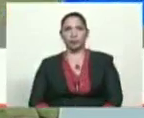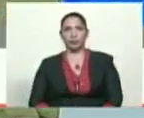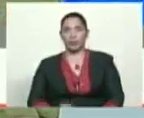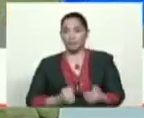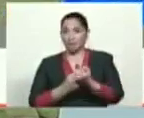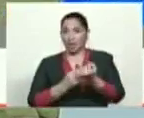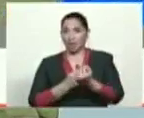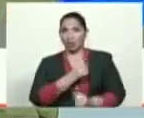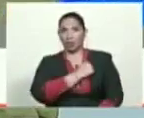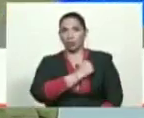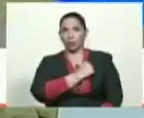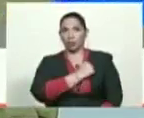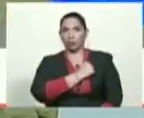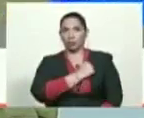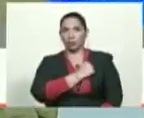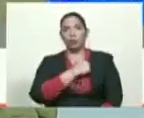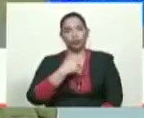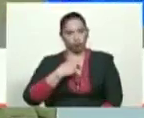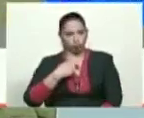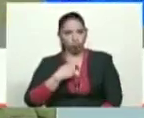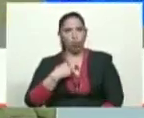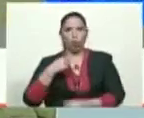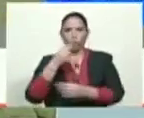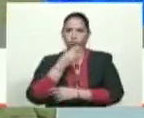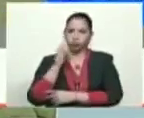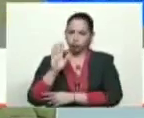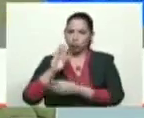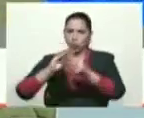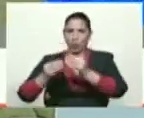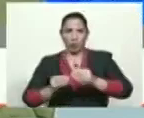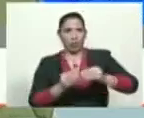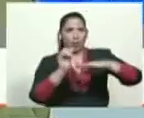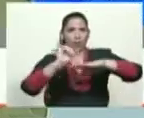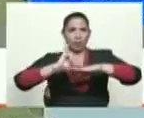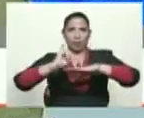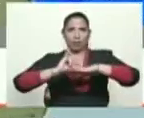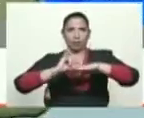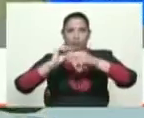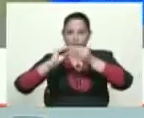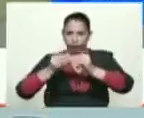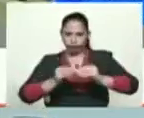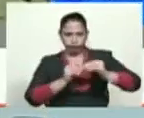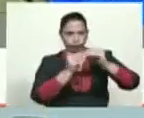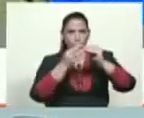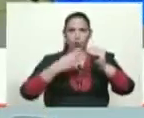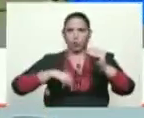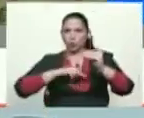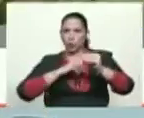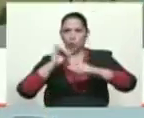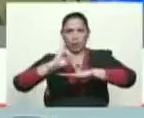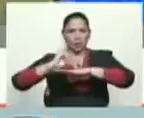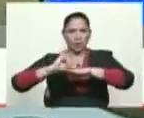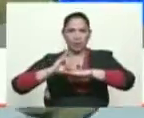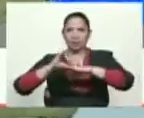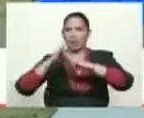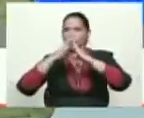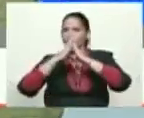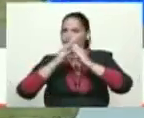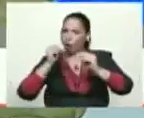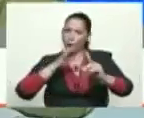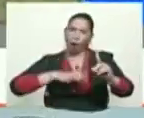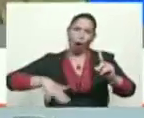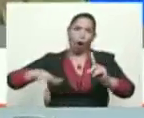católico me he comprometido a arreglarse arreglarles sus iglesias vamos a arreglar todas las catedrales del país